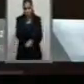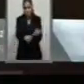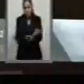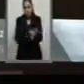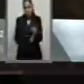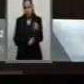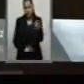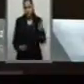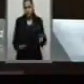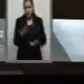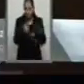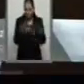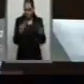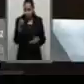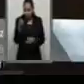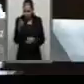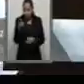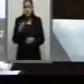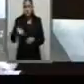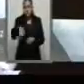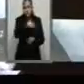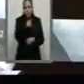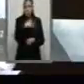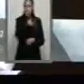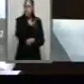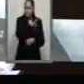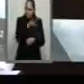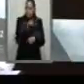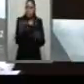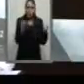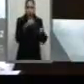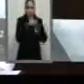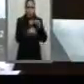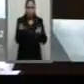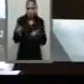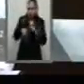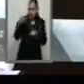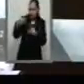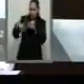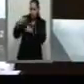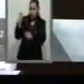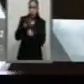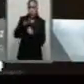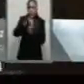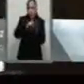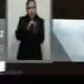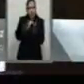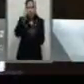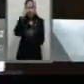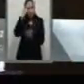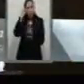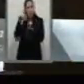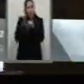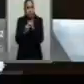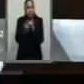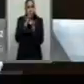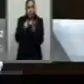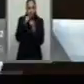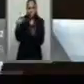y está en nuestras manos poner fin al rezago existente que ha limitado jurídicamente a la capital del país por mucho